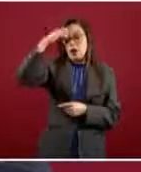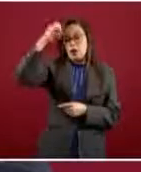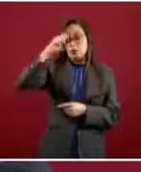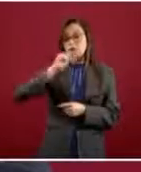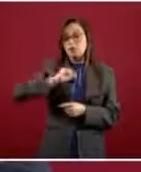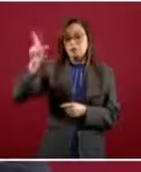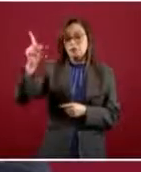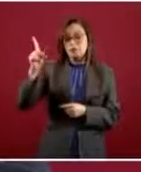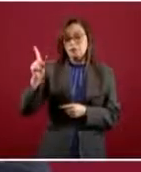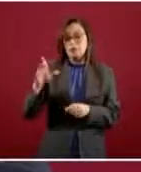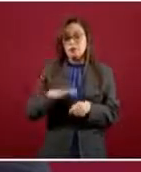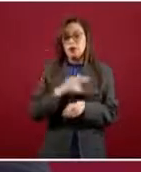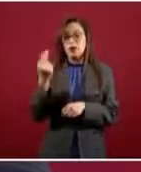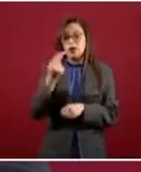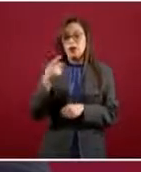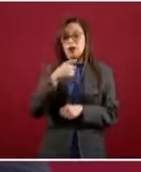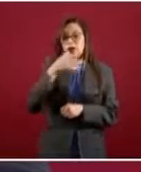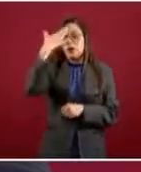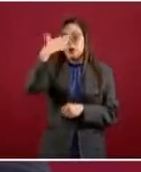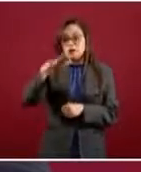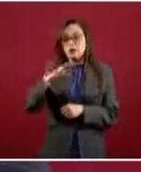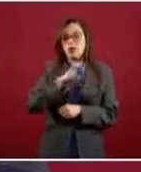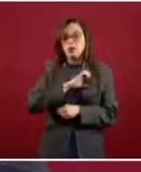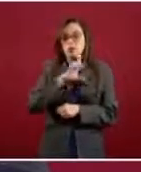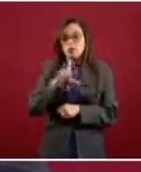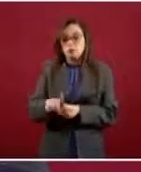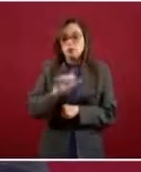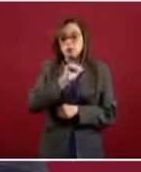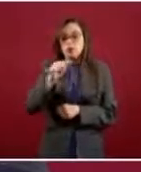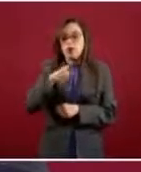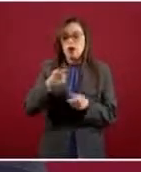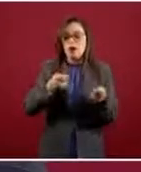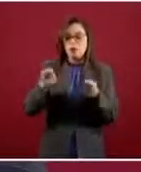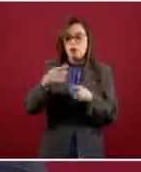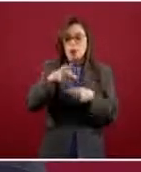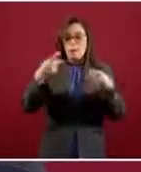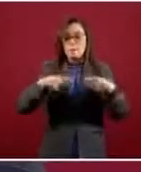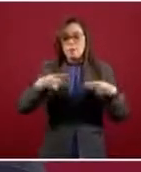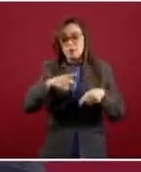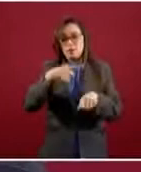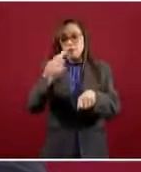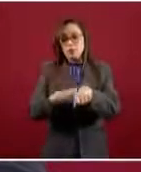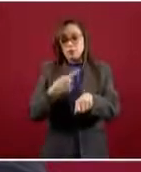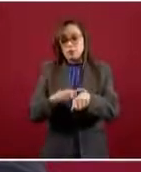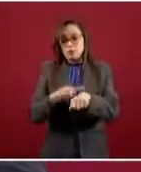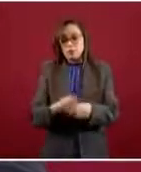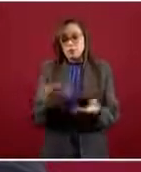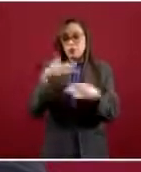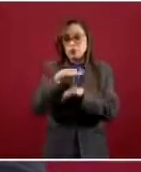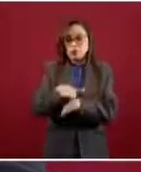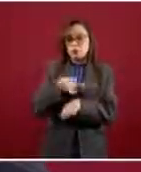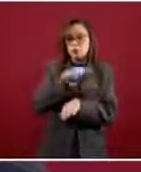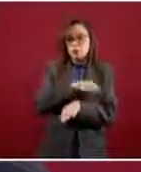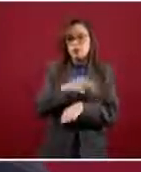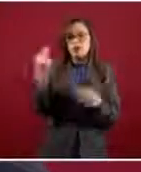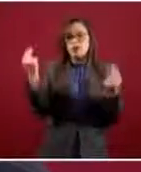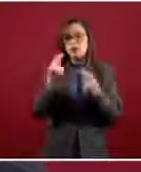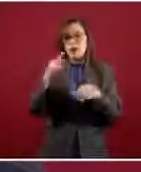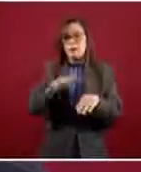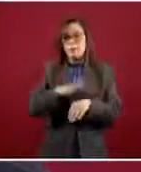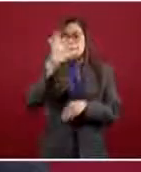necesitamos especialistas en el manejo del paciente, sobre todo en el manejo del paciente que requiere soporte ventilatorio,